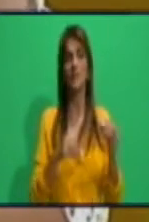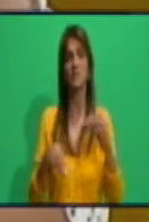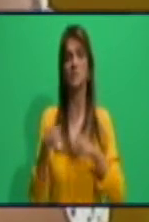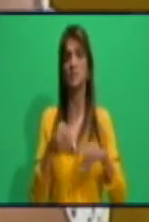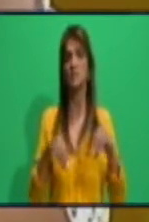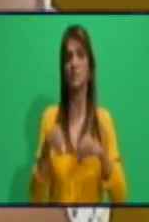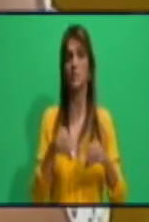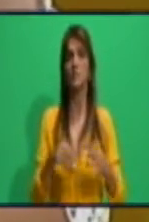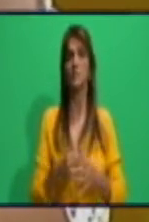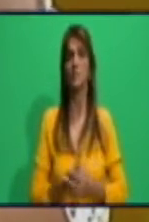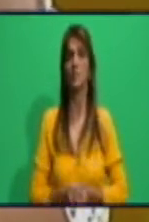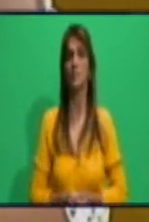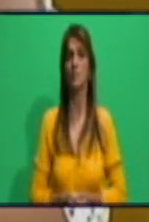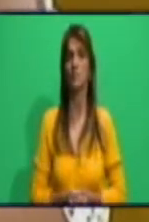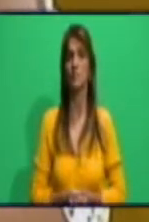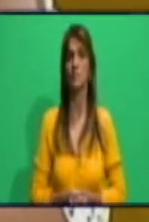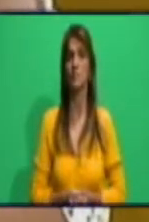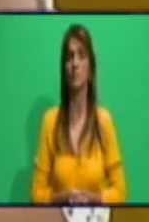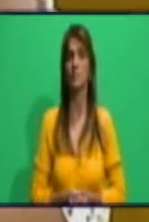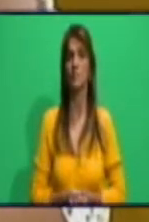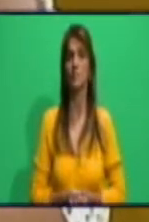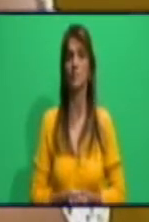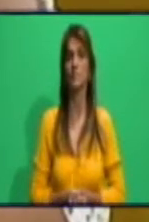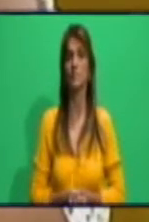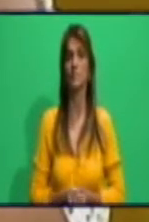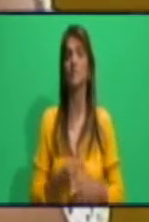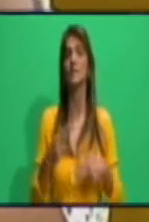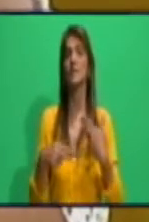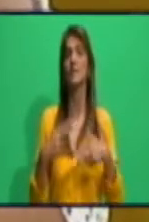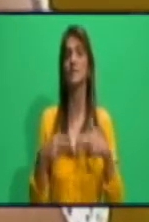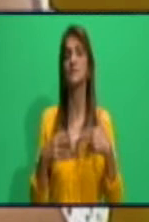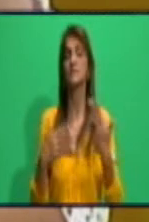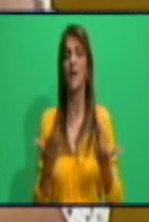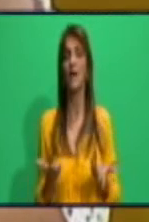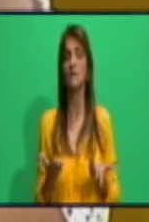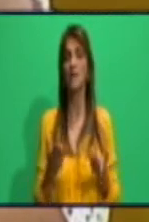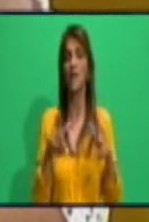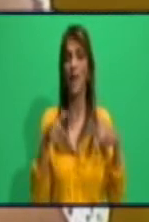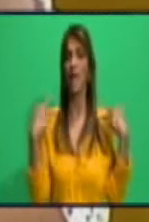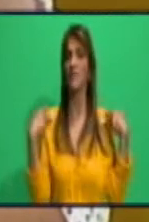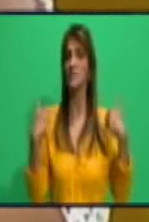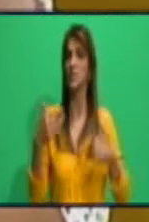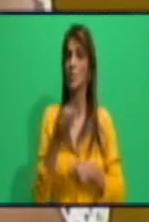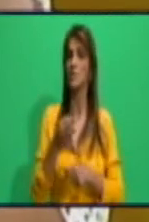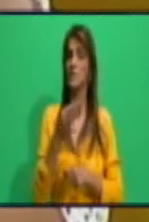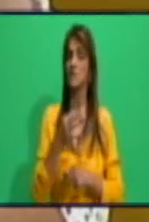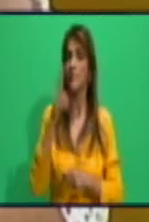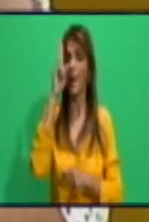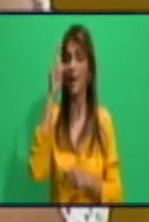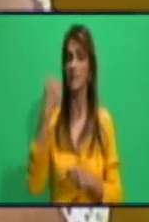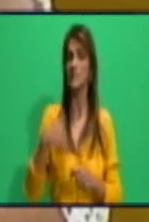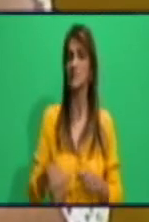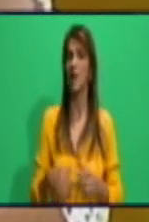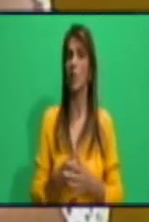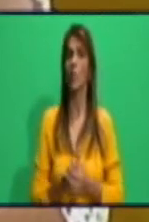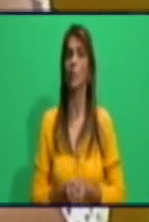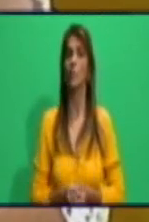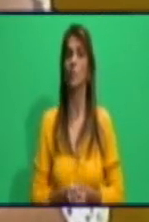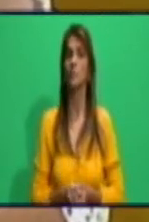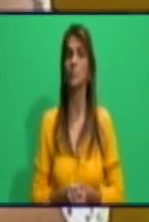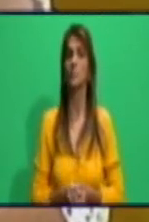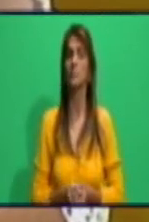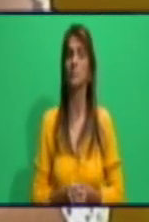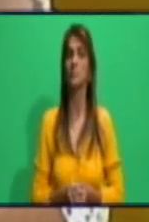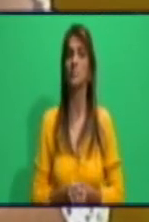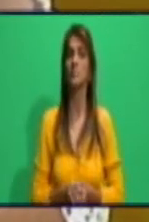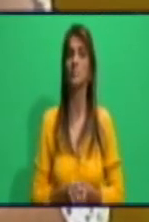focos. Las acciones que se realizan desde la Dirección Municipal de Salud, desplegadas así también a las 5 áreas de salud